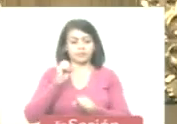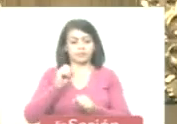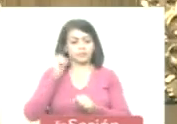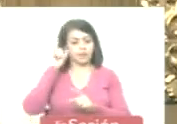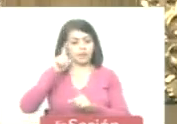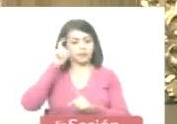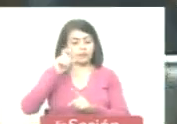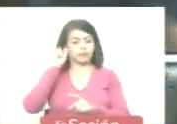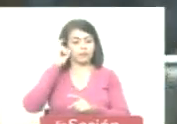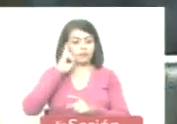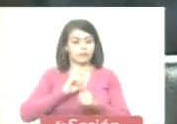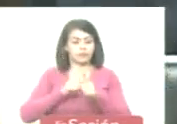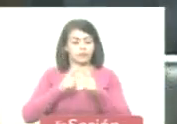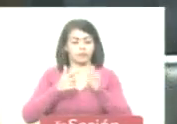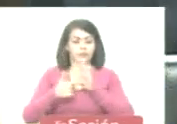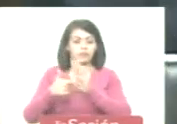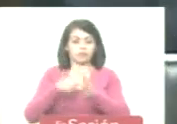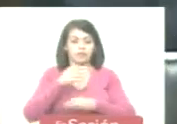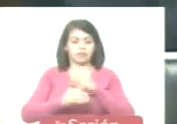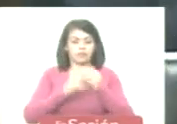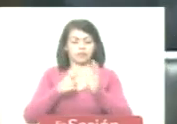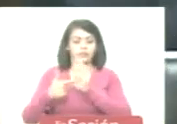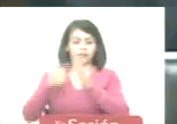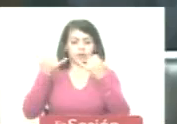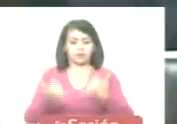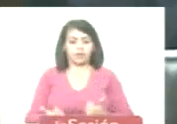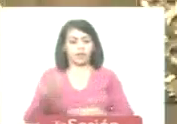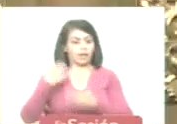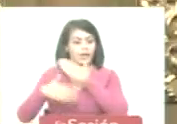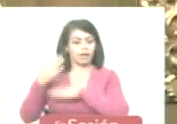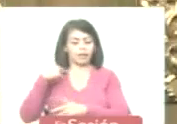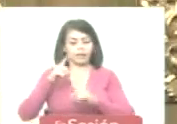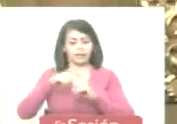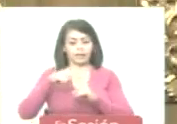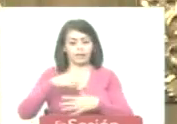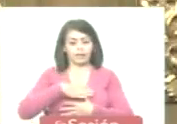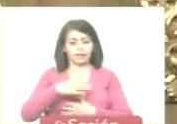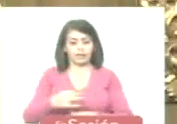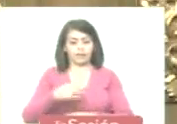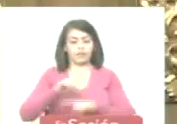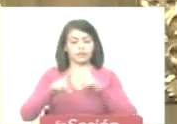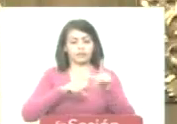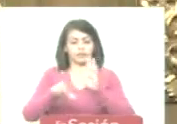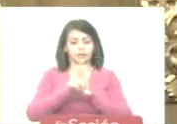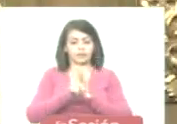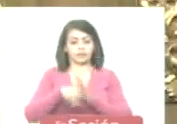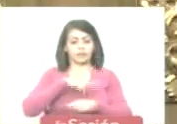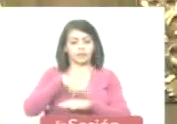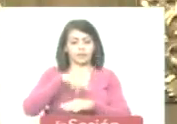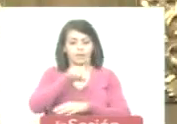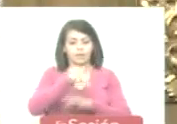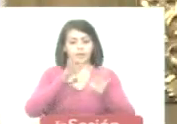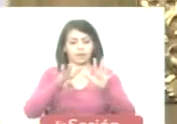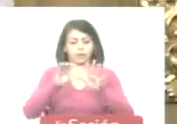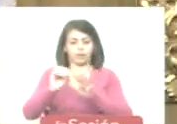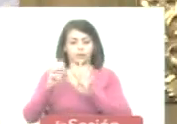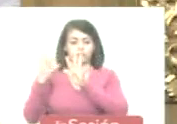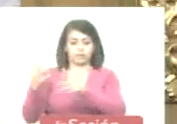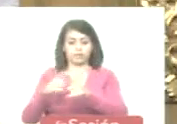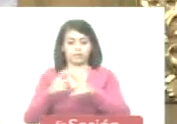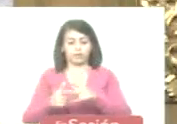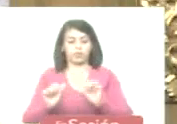Simón Bolívar, el Libertador. Ya esto había sido de algún tipo de interés de legislación nacional. En 1909 entró